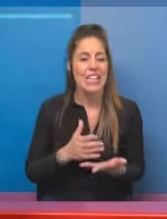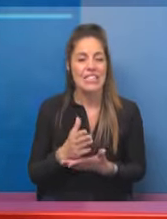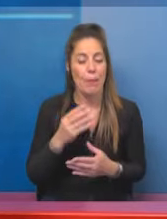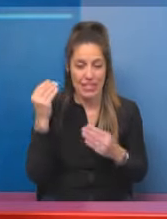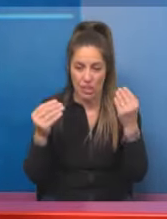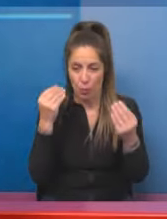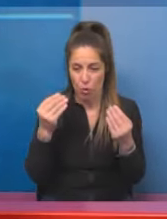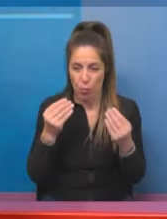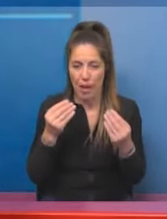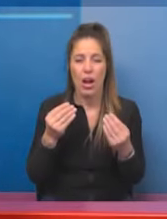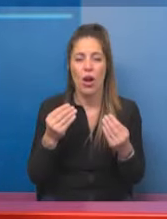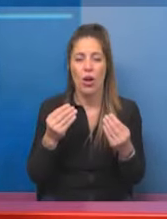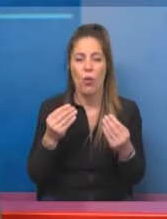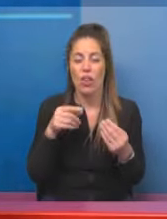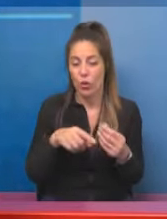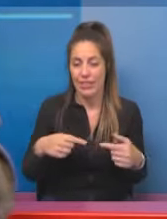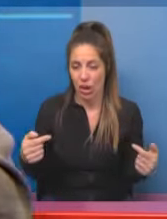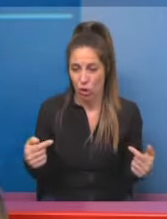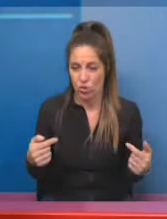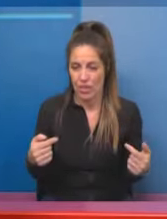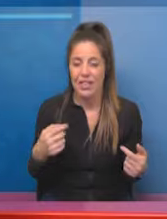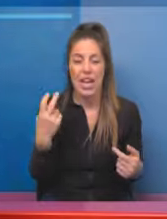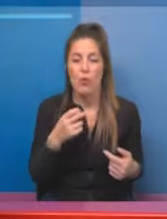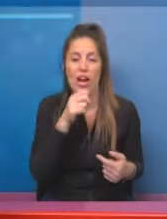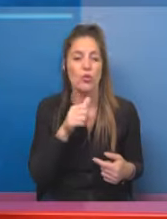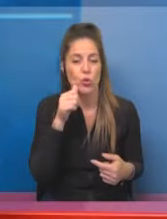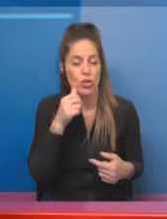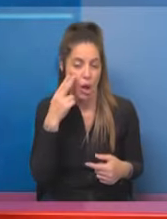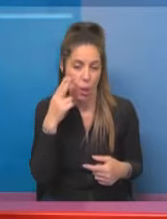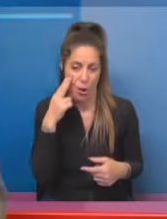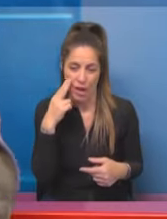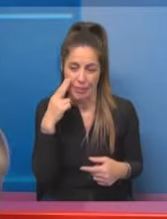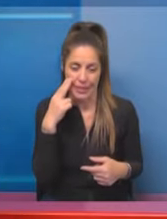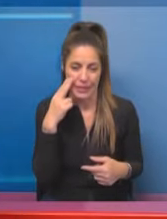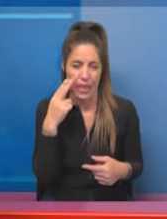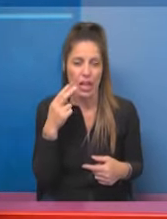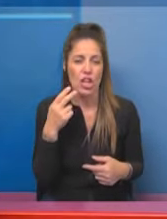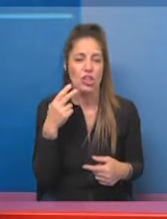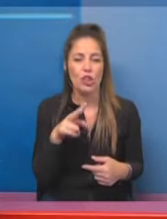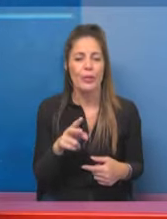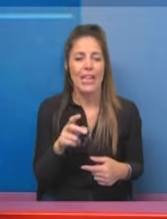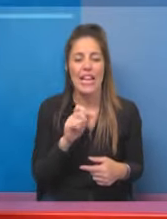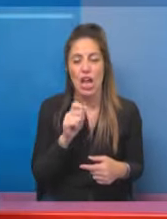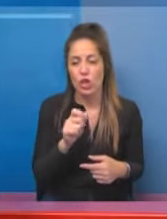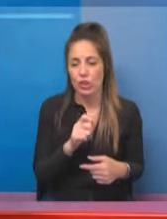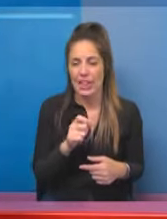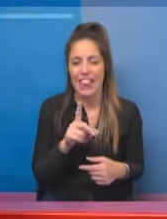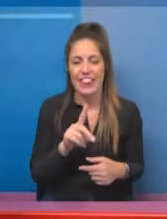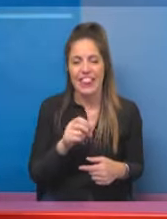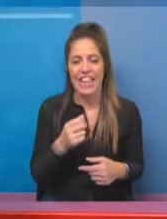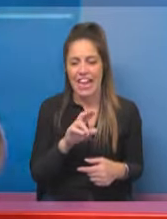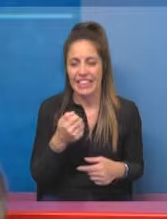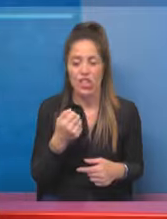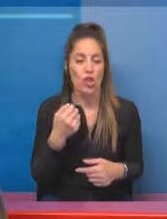preocupan cuando ocurren estas cosas e intentan resolver los problemas pero yo vi en la nota de la diaria porque yo no encontré la